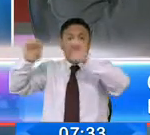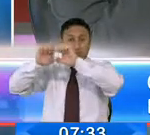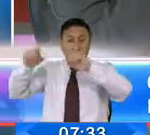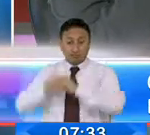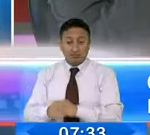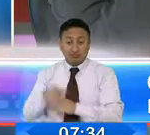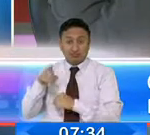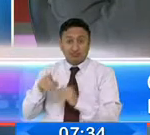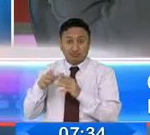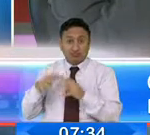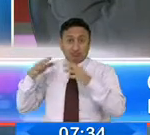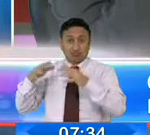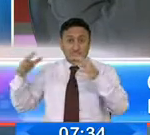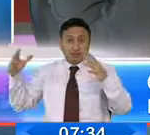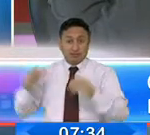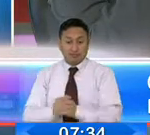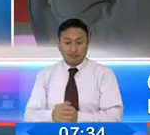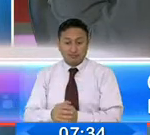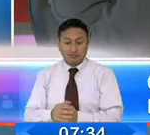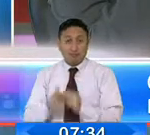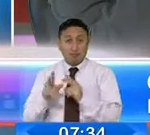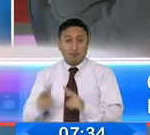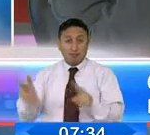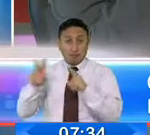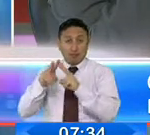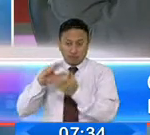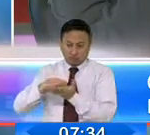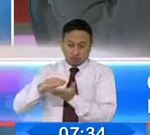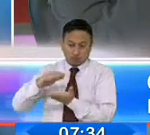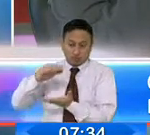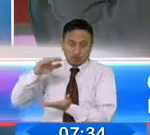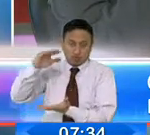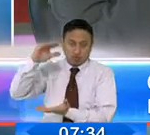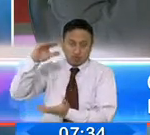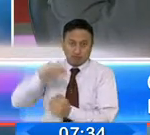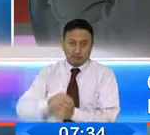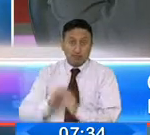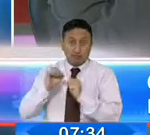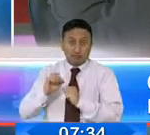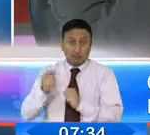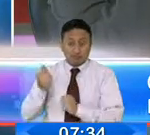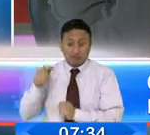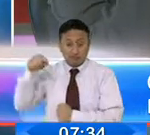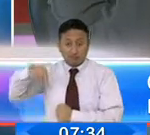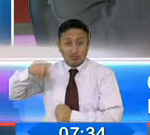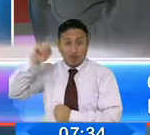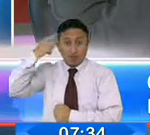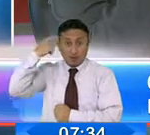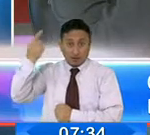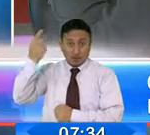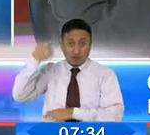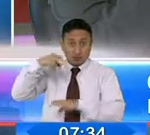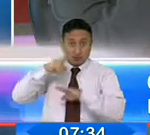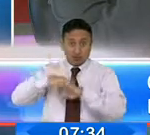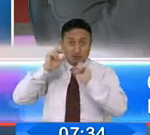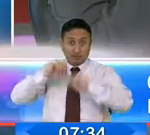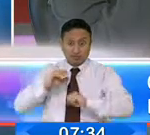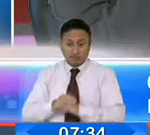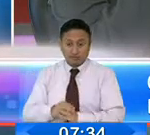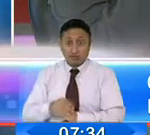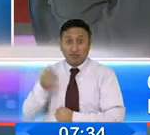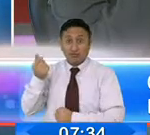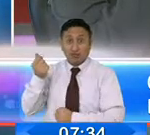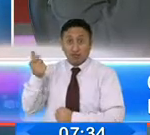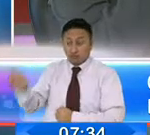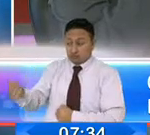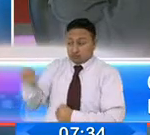debe su valor, y una vez madurada la inversión, el capitalista, el gobierno nacional, se retira